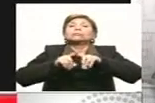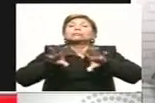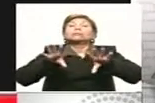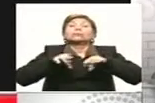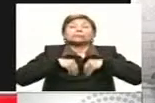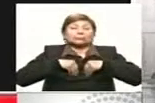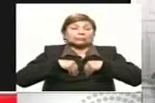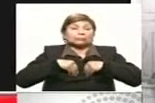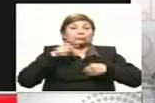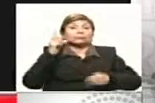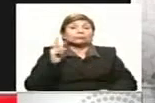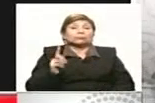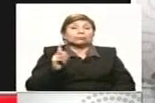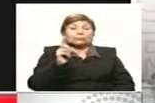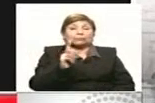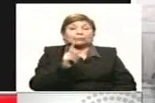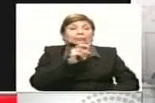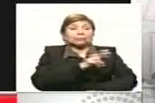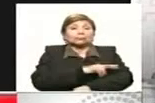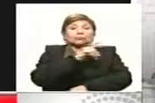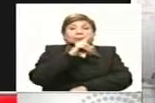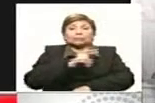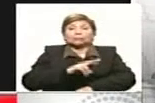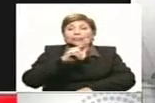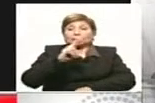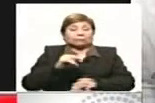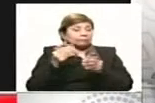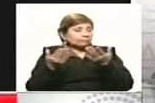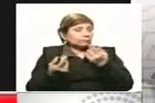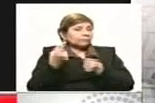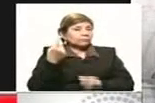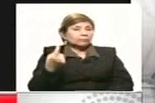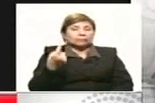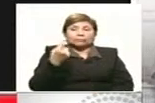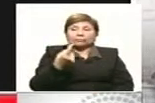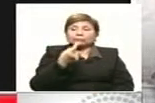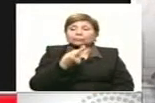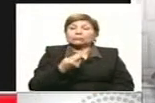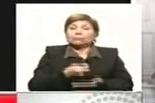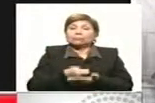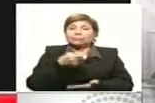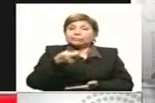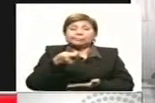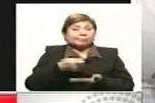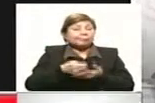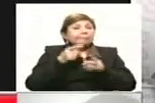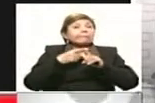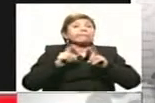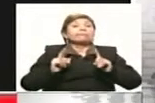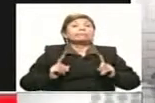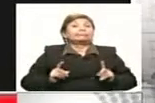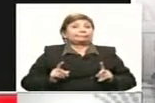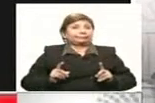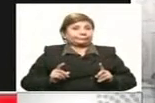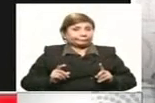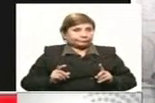cada región, el presupuesto se ha reasignado para cada uno de ellos, ¿no? Entonces, creo que